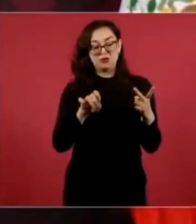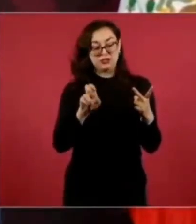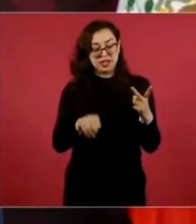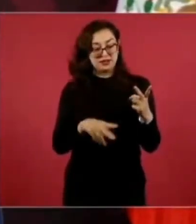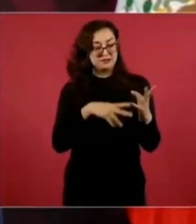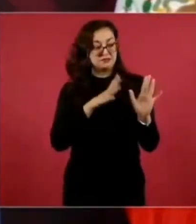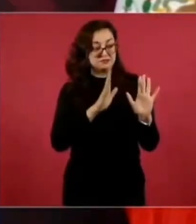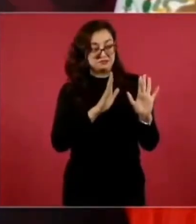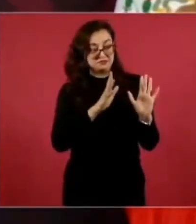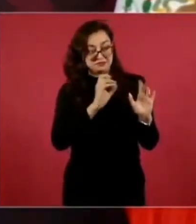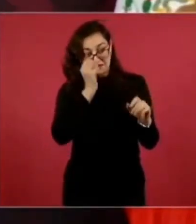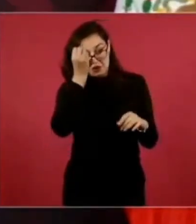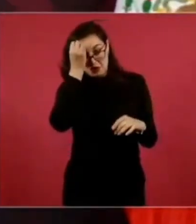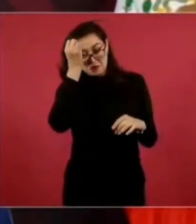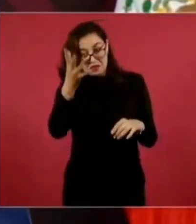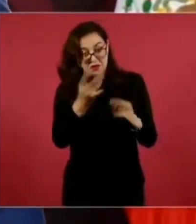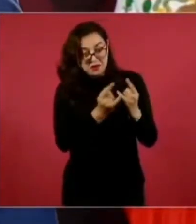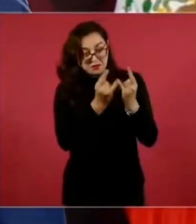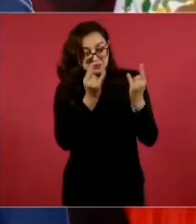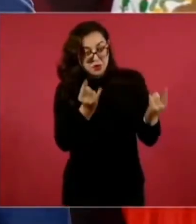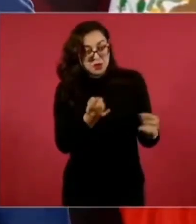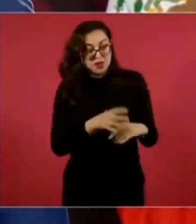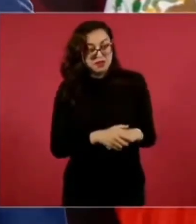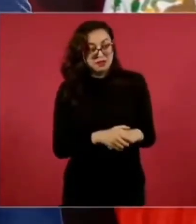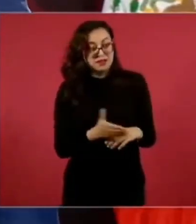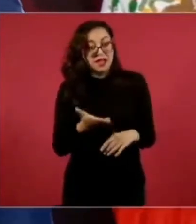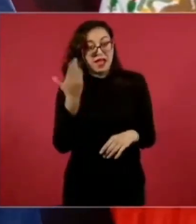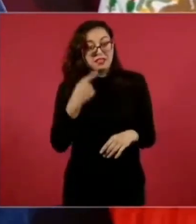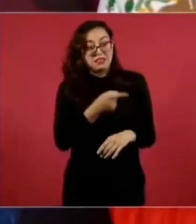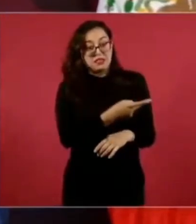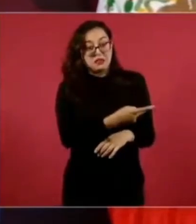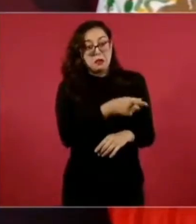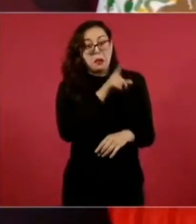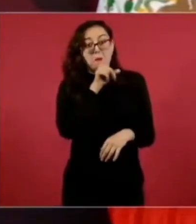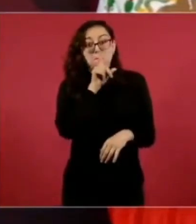crause y en su momento nunca dijeron